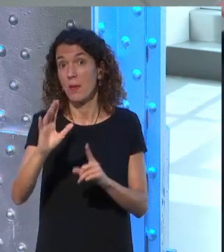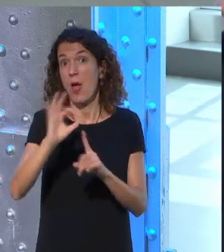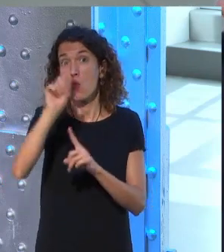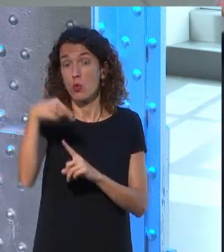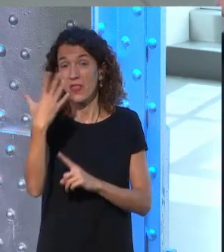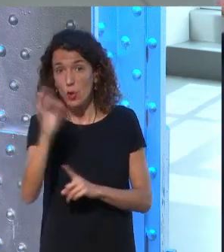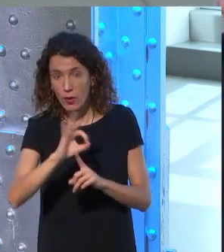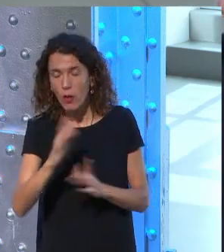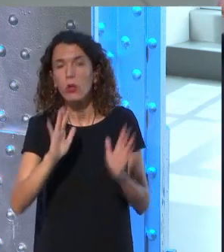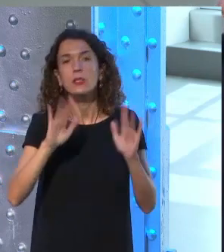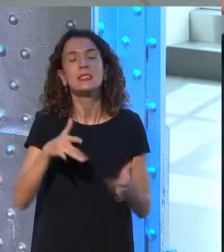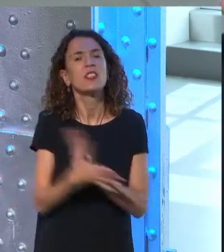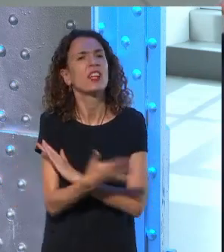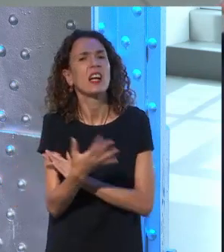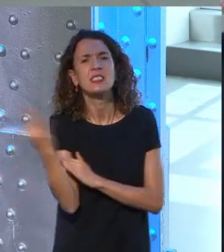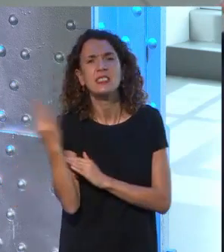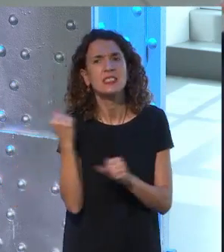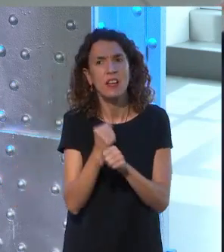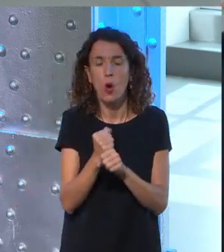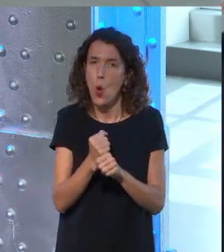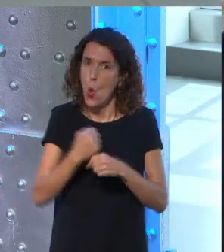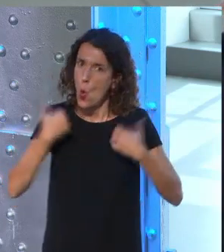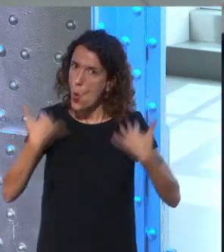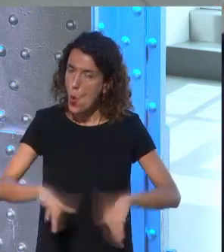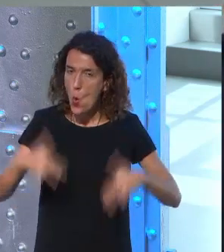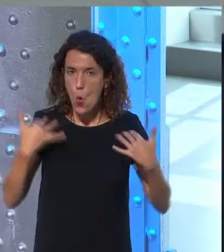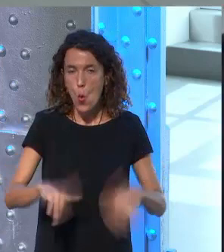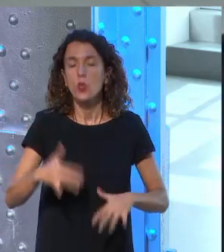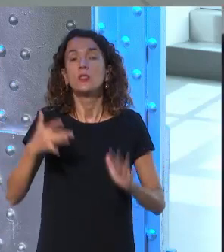carbón. Y por lo tanto, la tarea es titánica. Entonces,